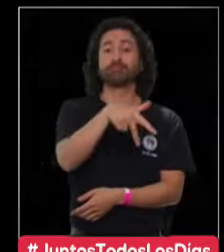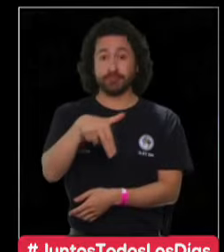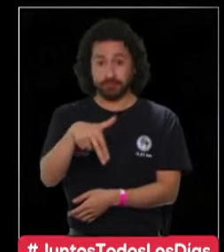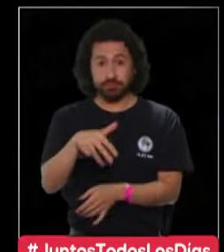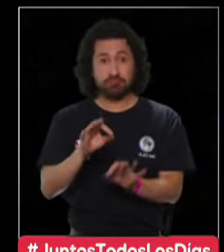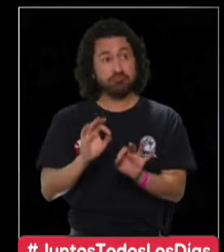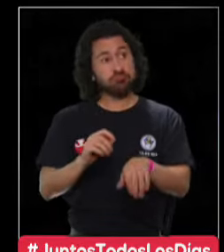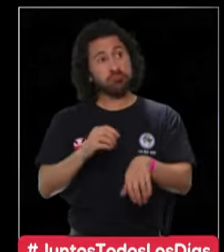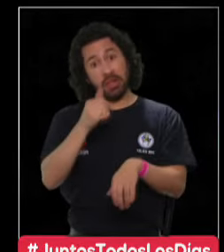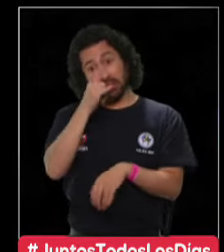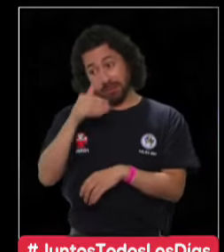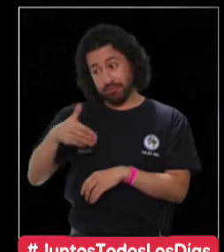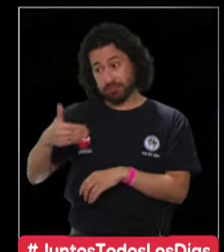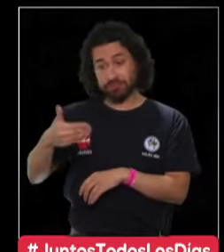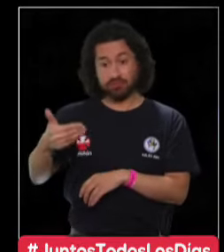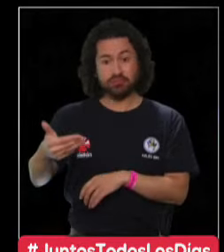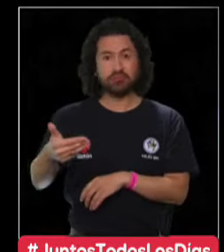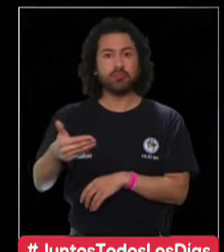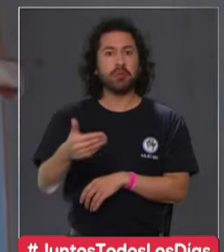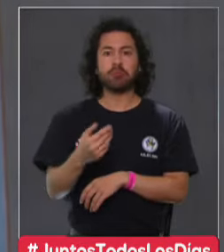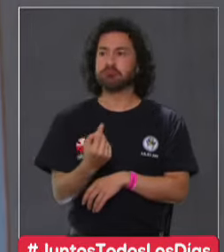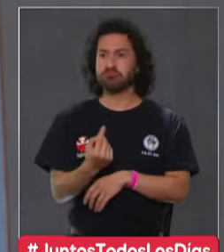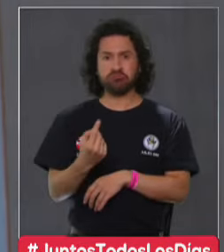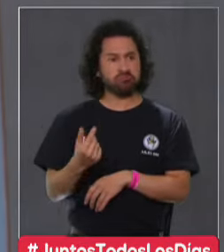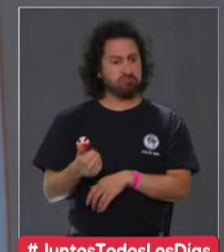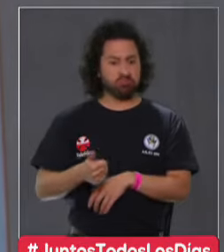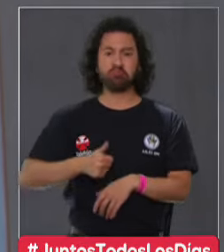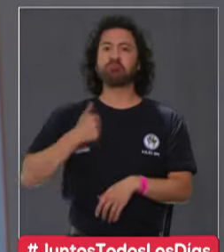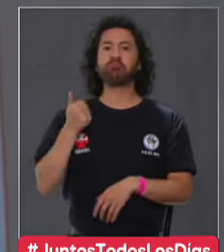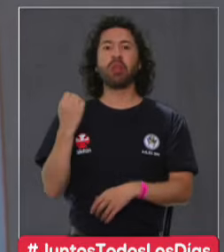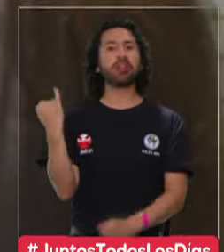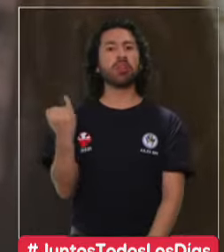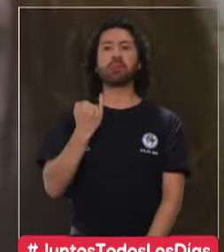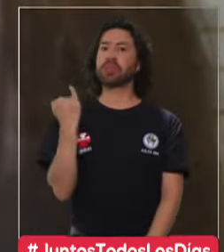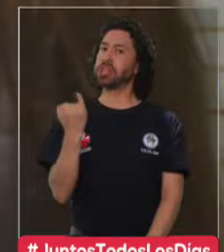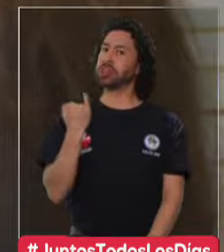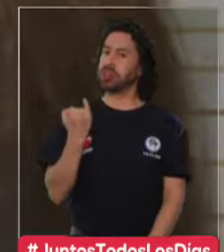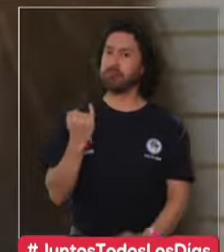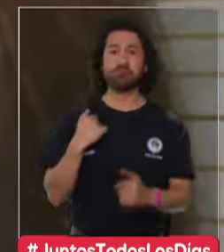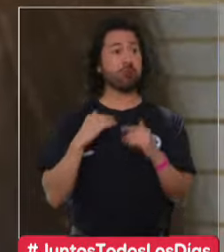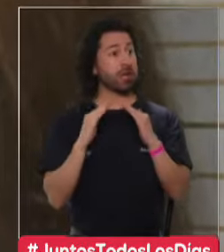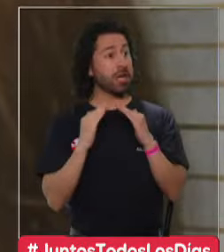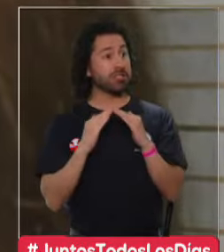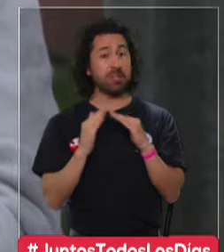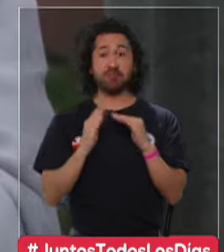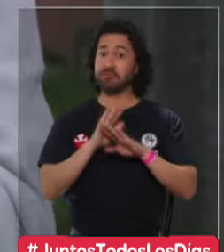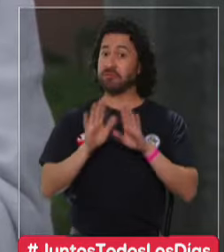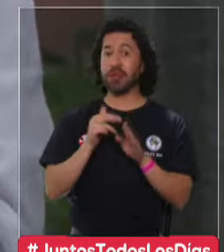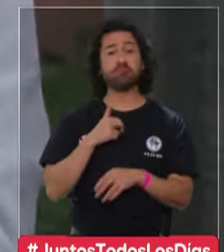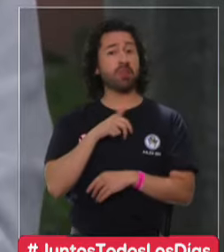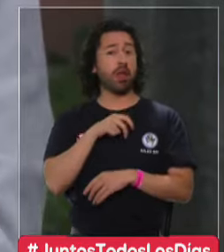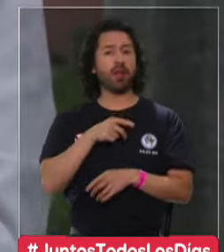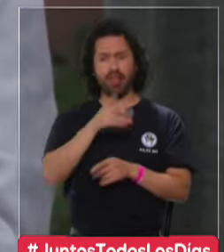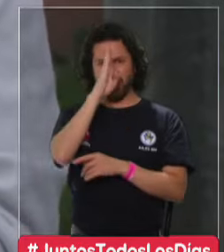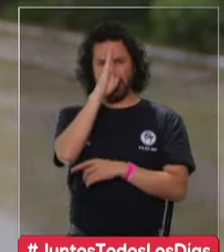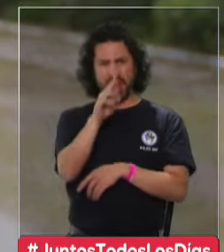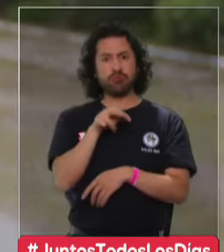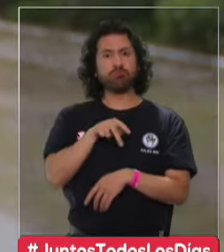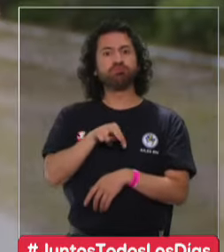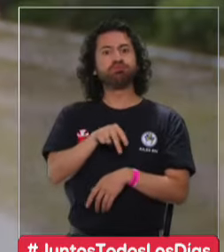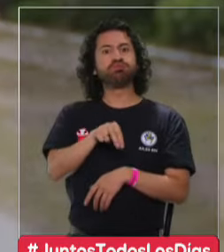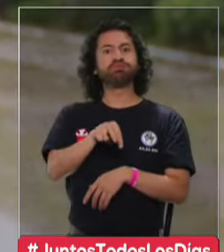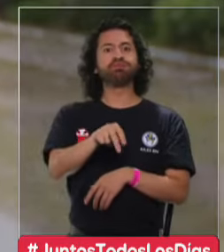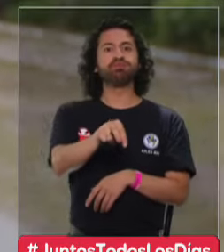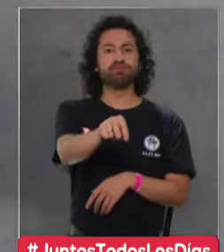Pasando el tiempo, Martina ya fue más independiente. Salía de su casa, ya ella caminaba más derechito. Ya